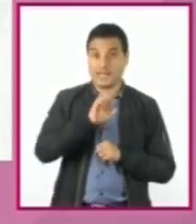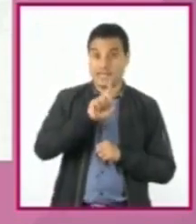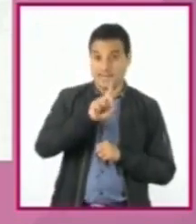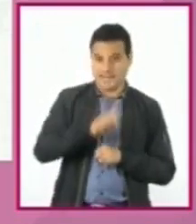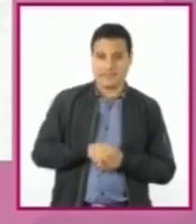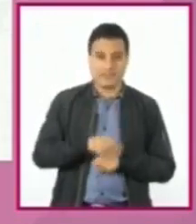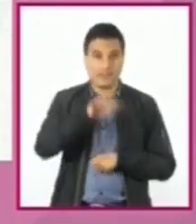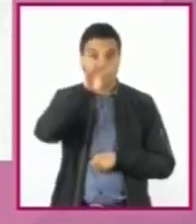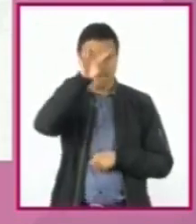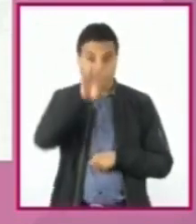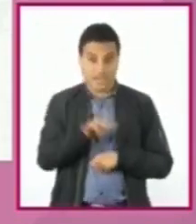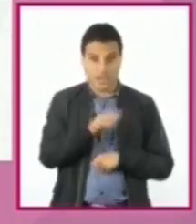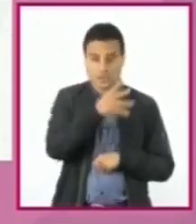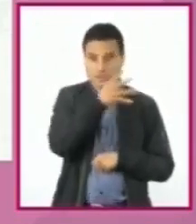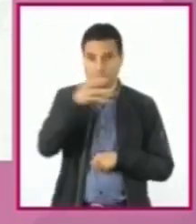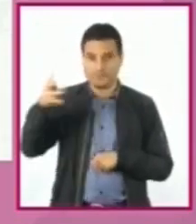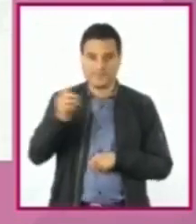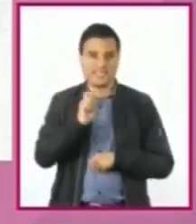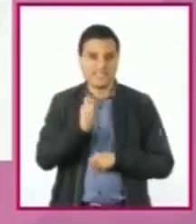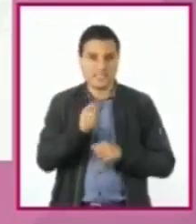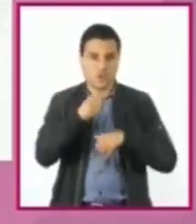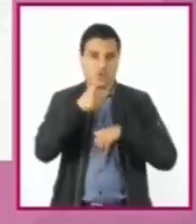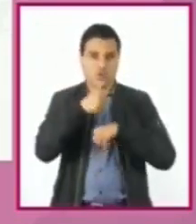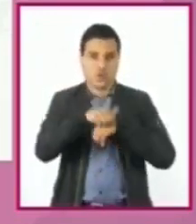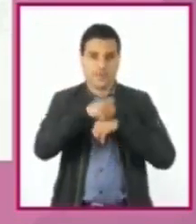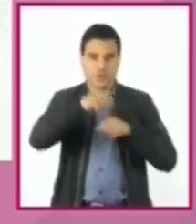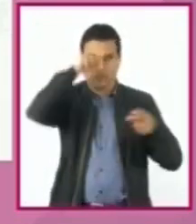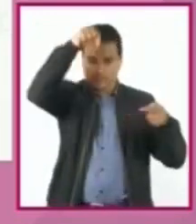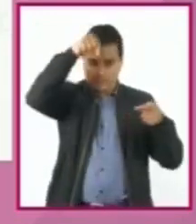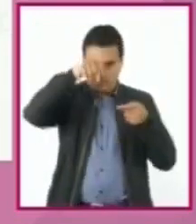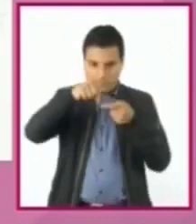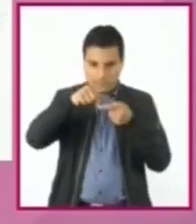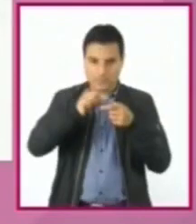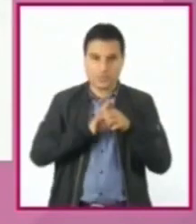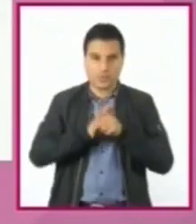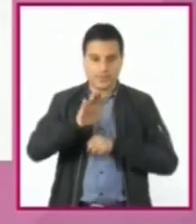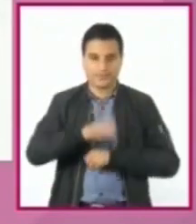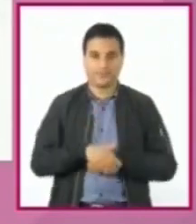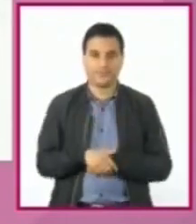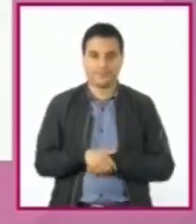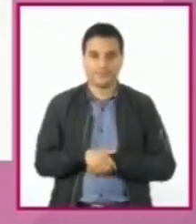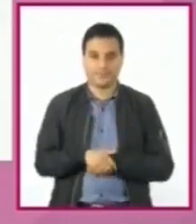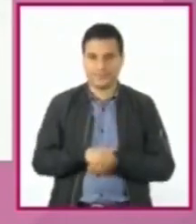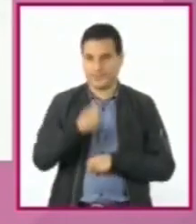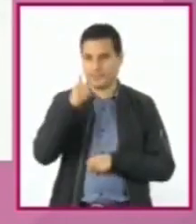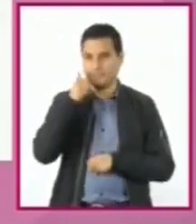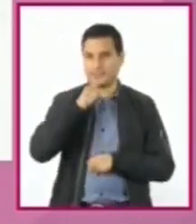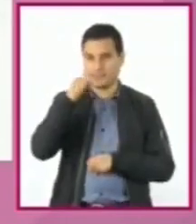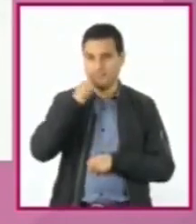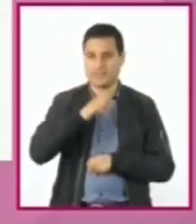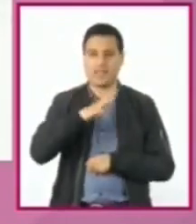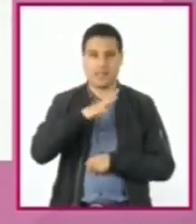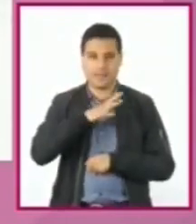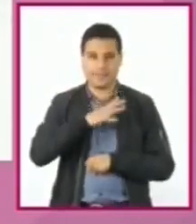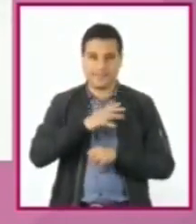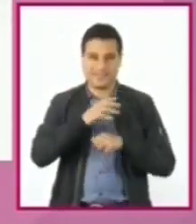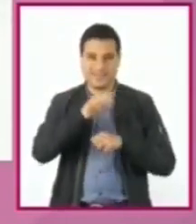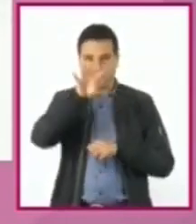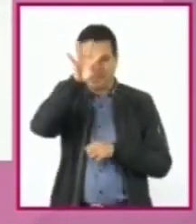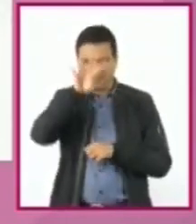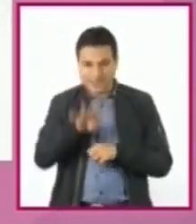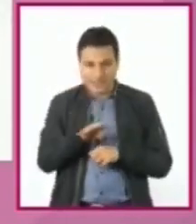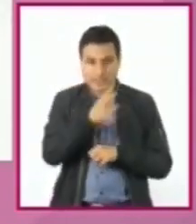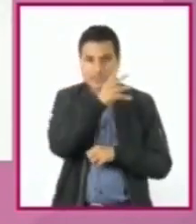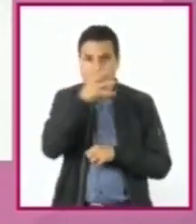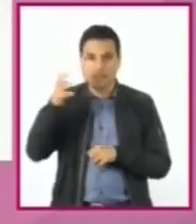meridianos son las coordenadas. Son líneas verticales y horizontales que sirven para